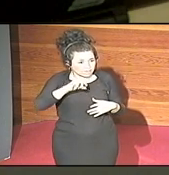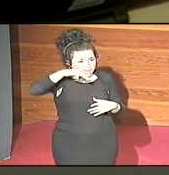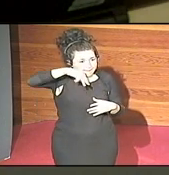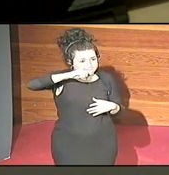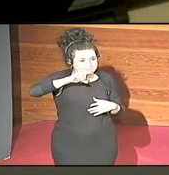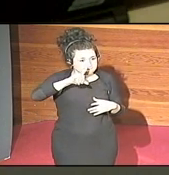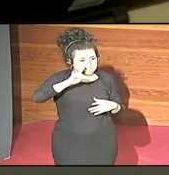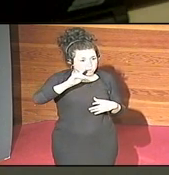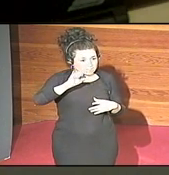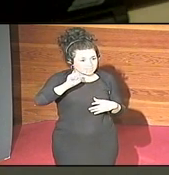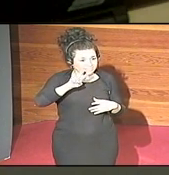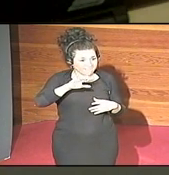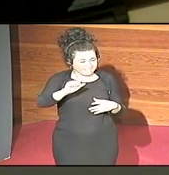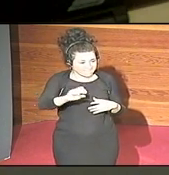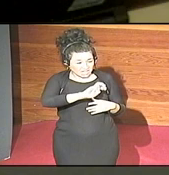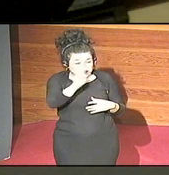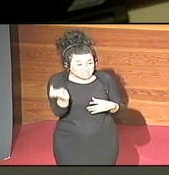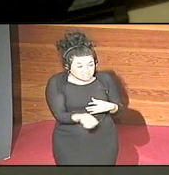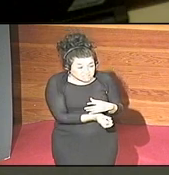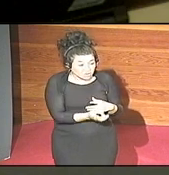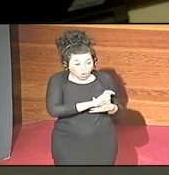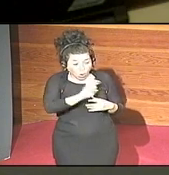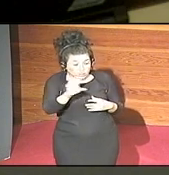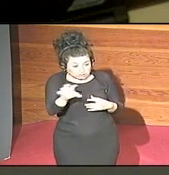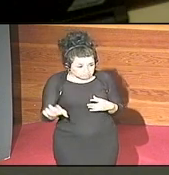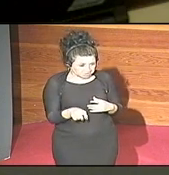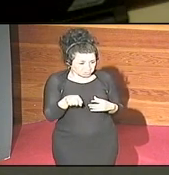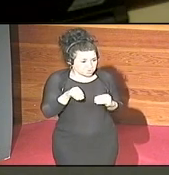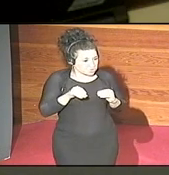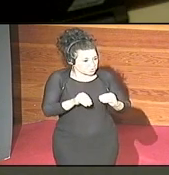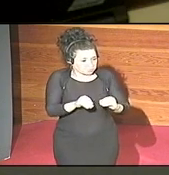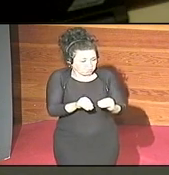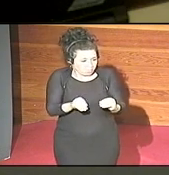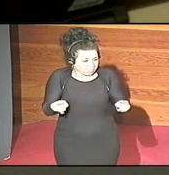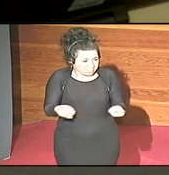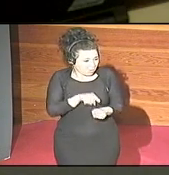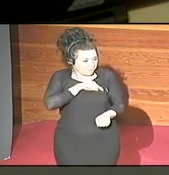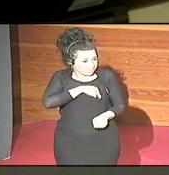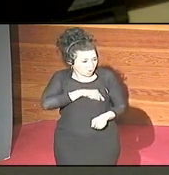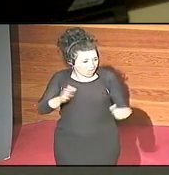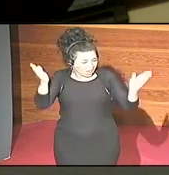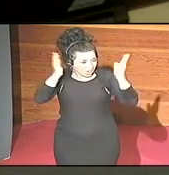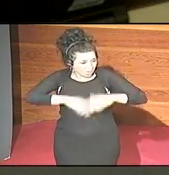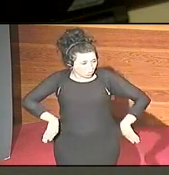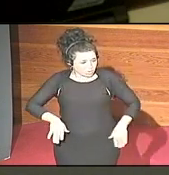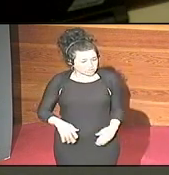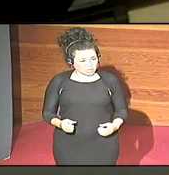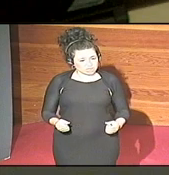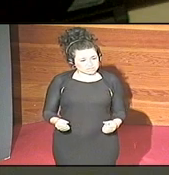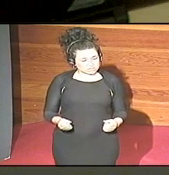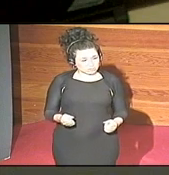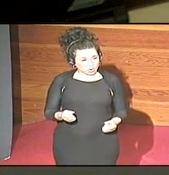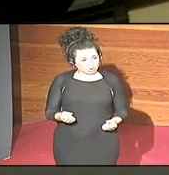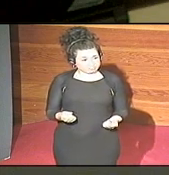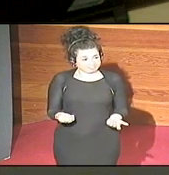no tiene ningún tipo de autoridad moral para poder pretender ser una víctima